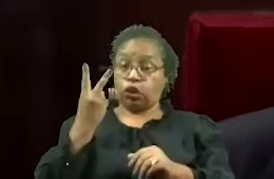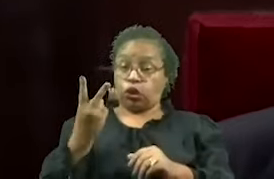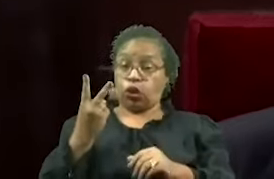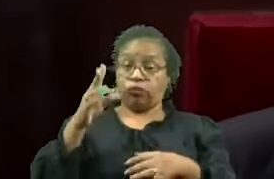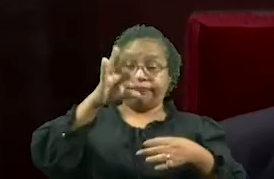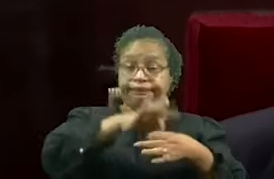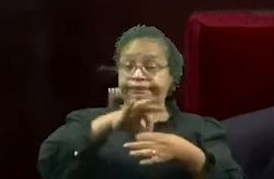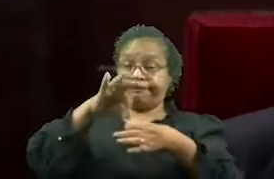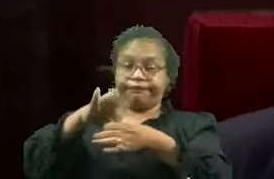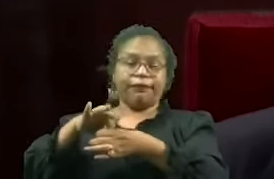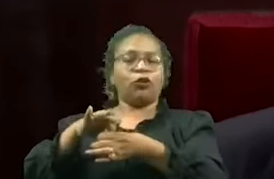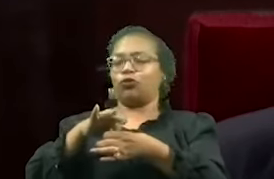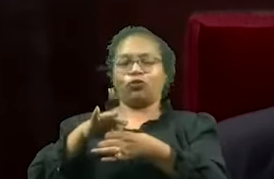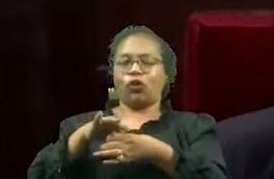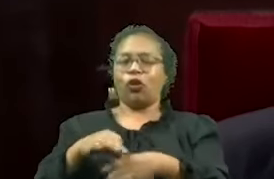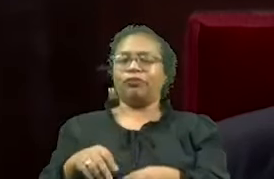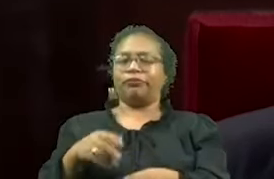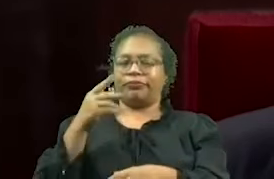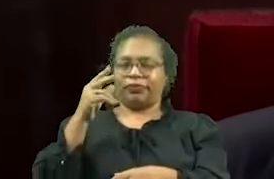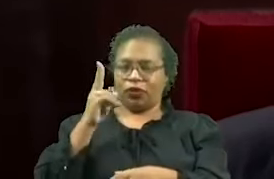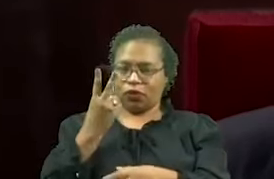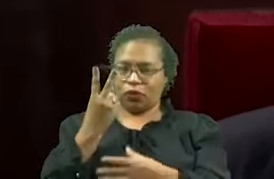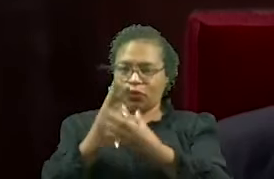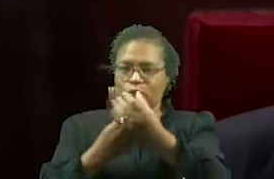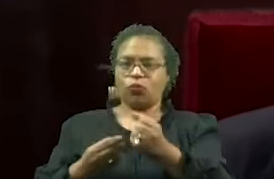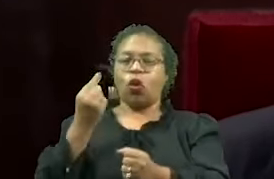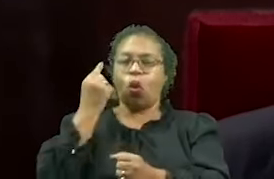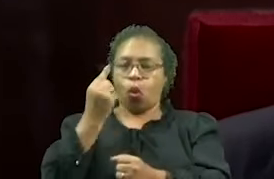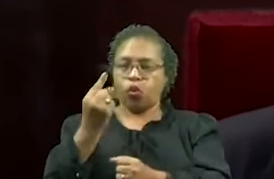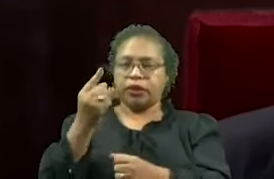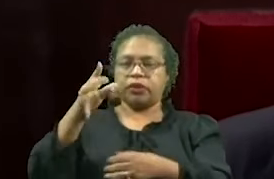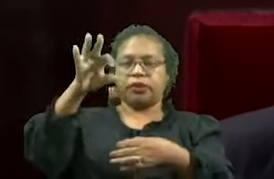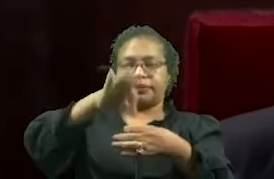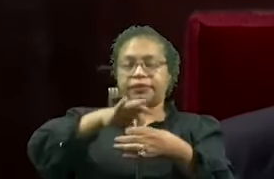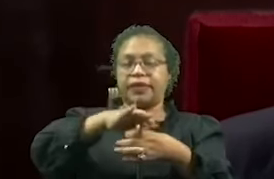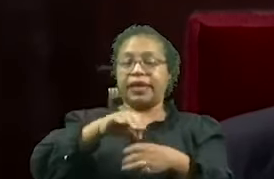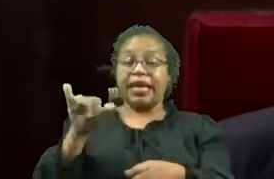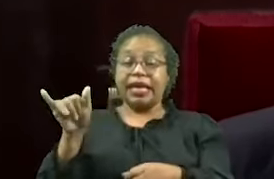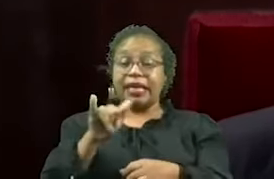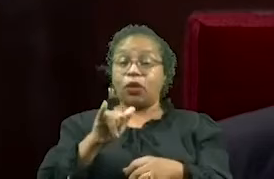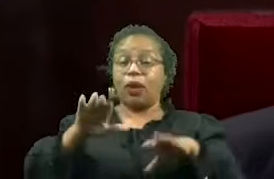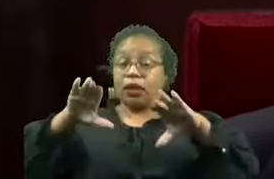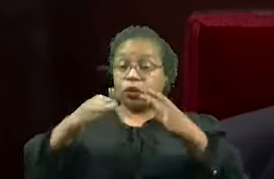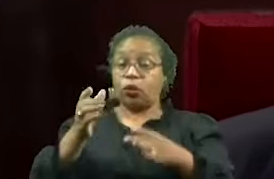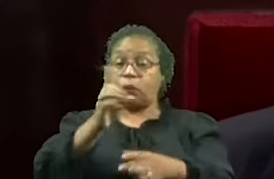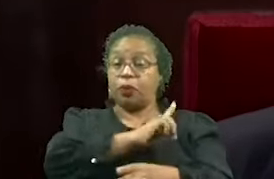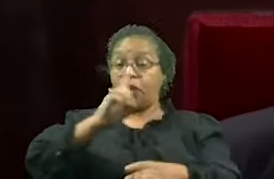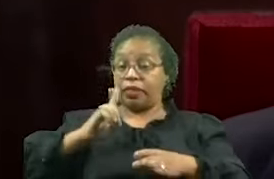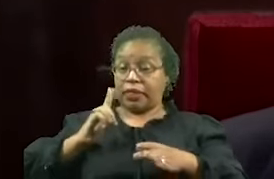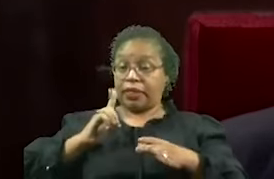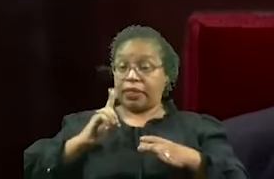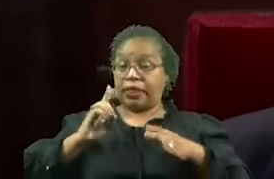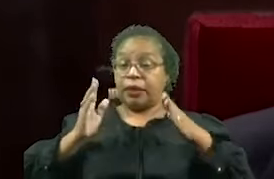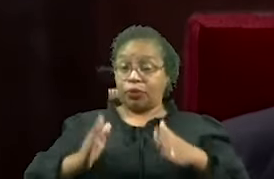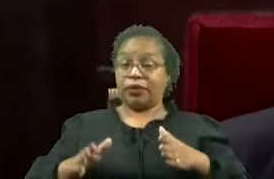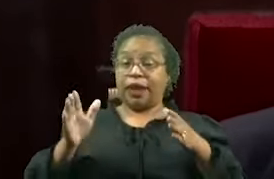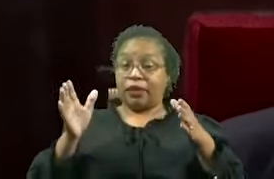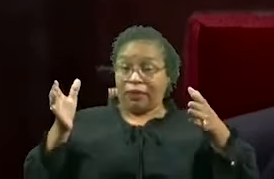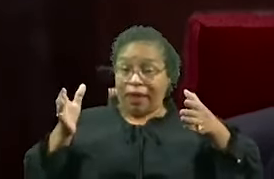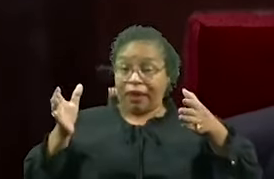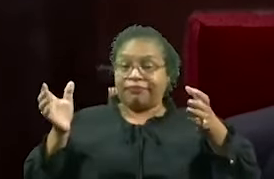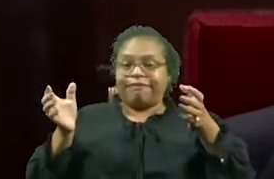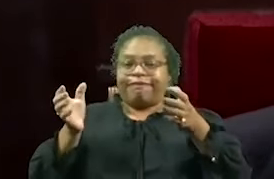de representantes en la cámara de diputados señor Señores soy un convencido